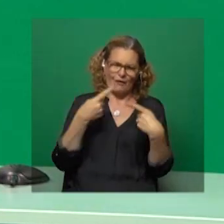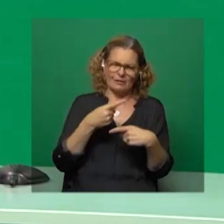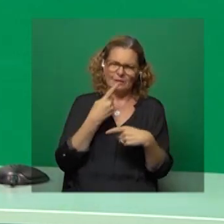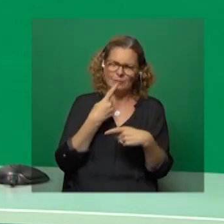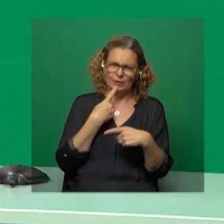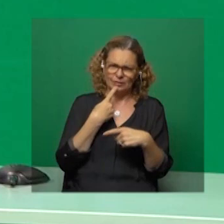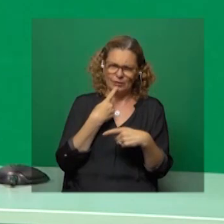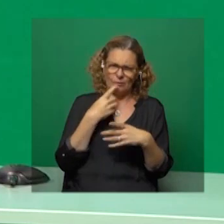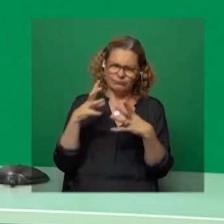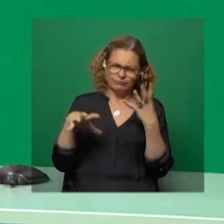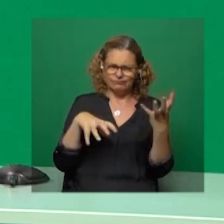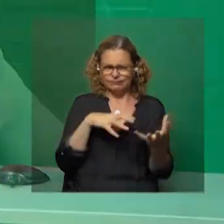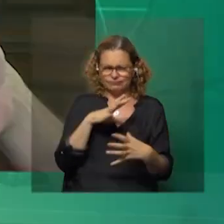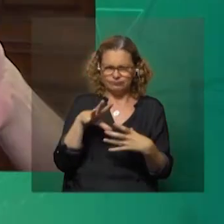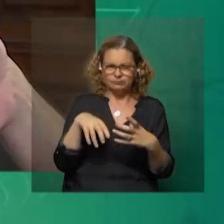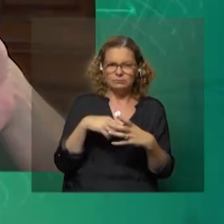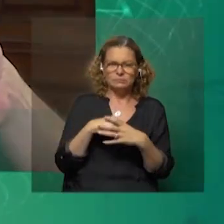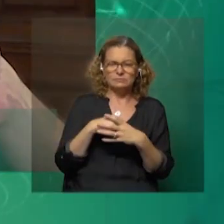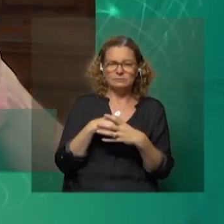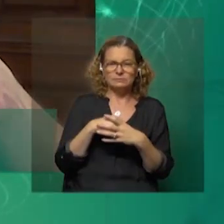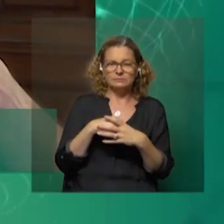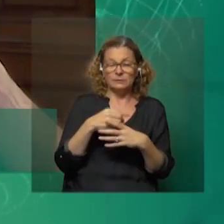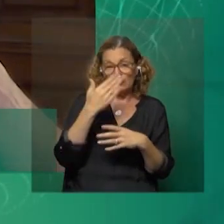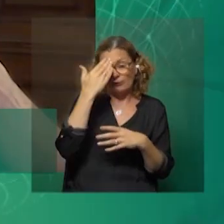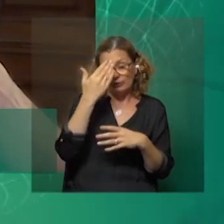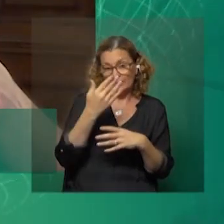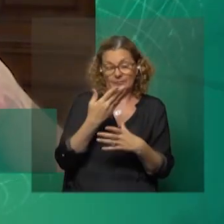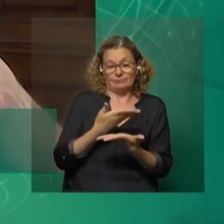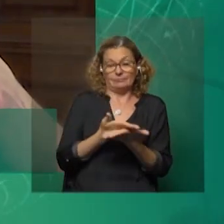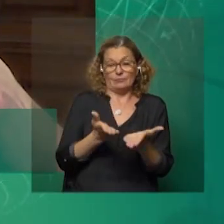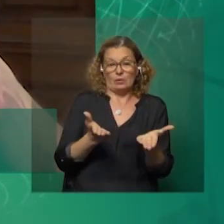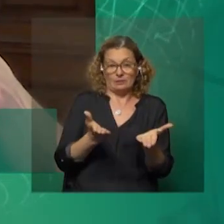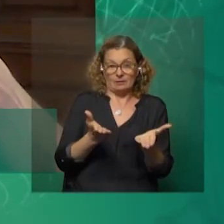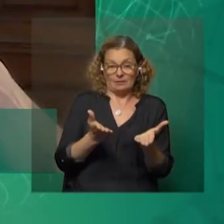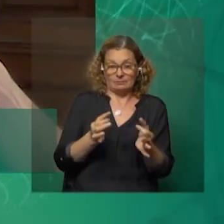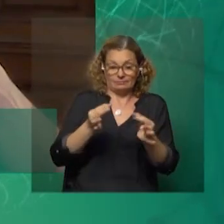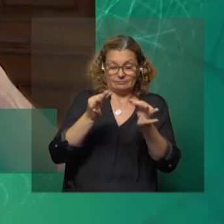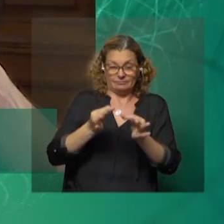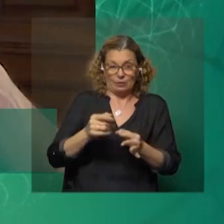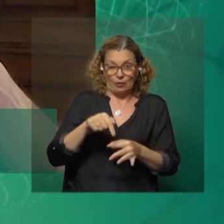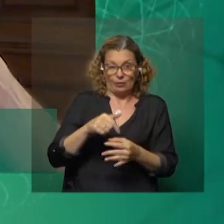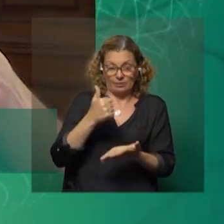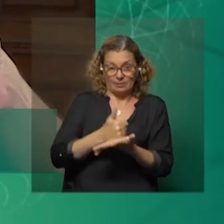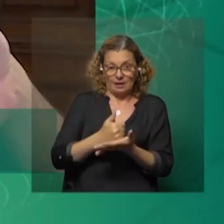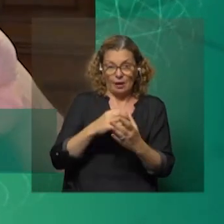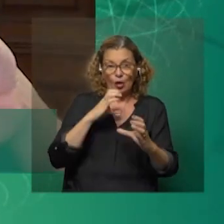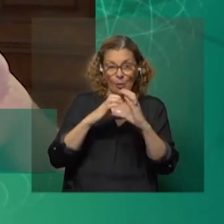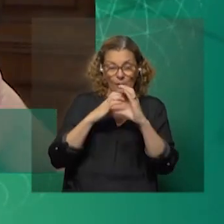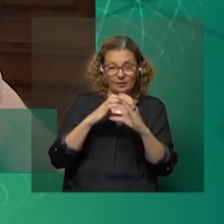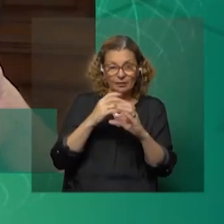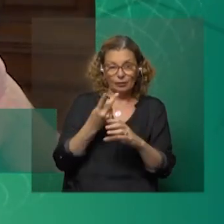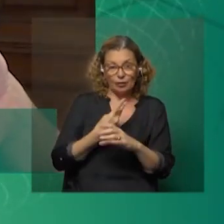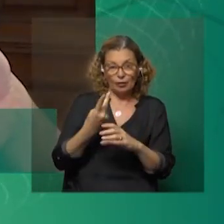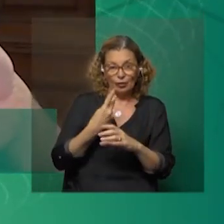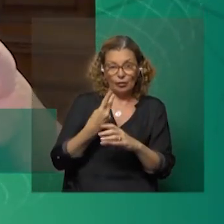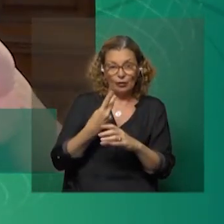vamos a escucharle algunas repercusiones y frente a la evidencia contundente que hoy tenemos de las comunicaciones de los